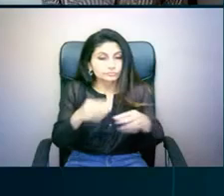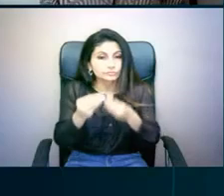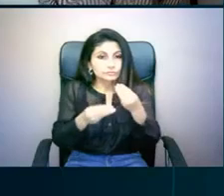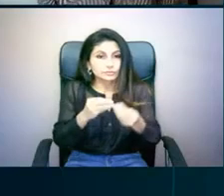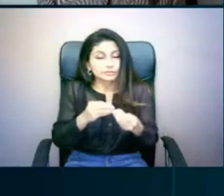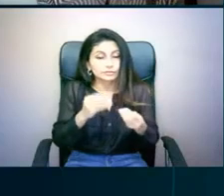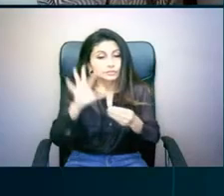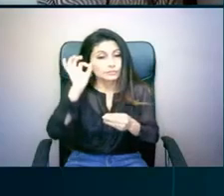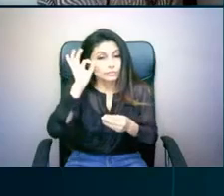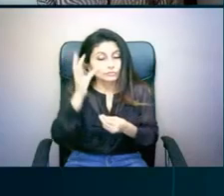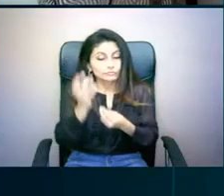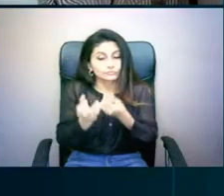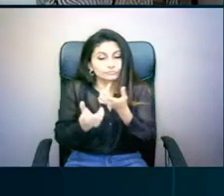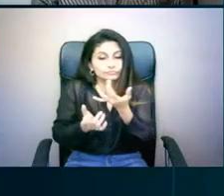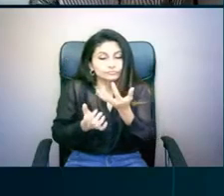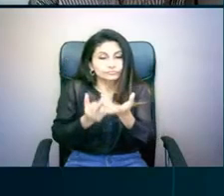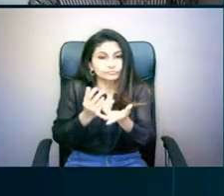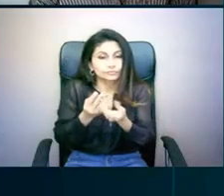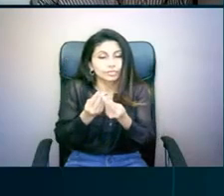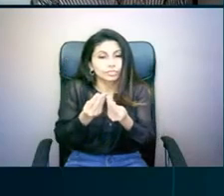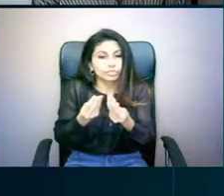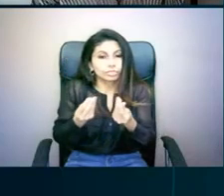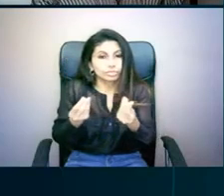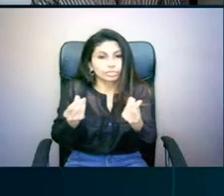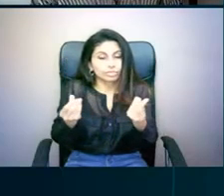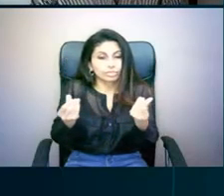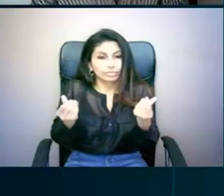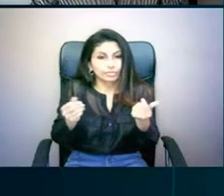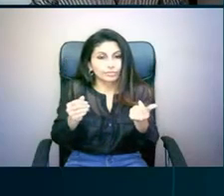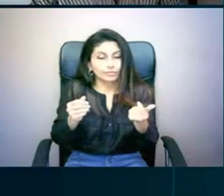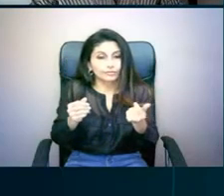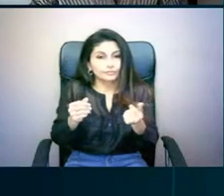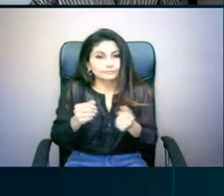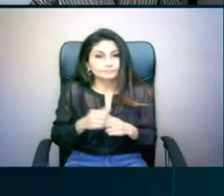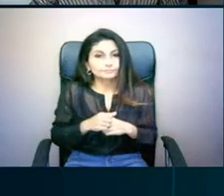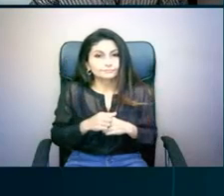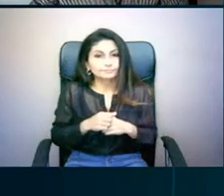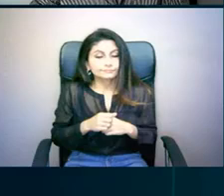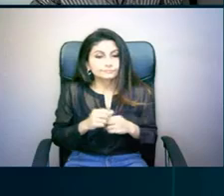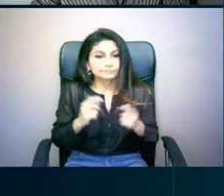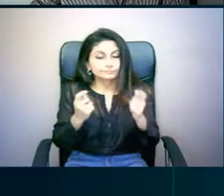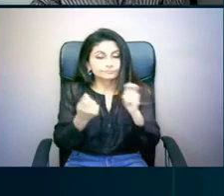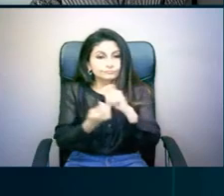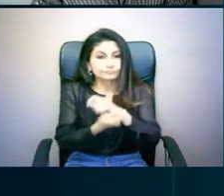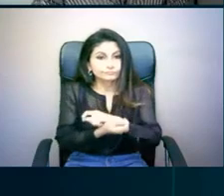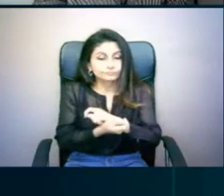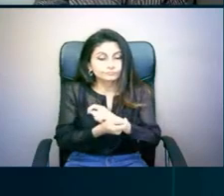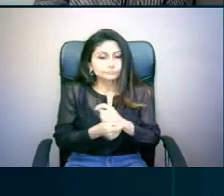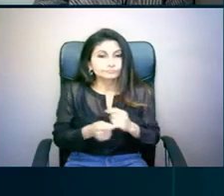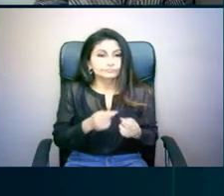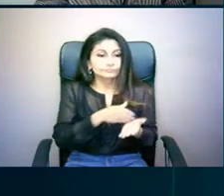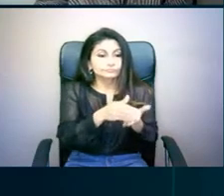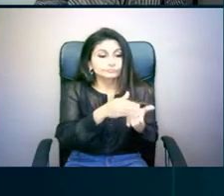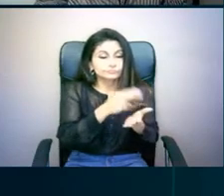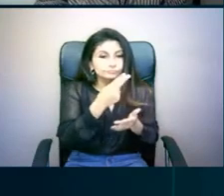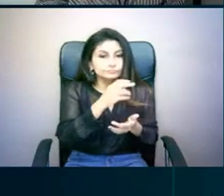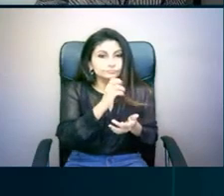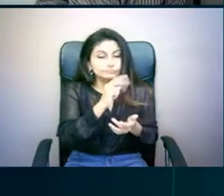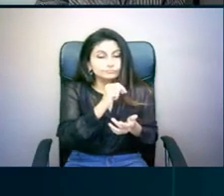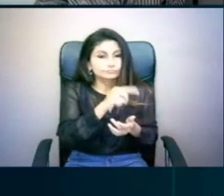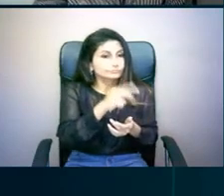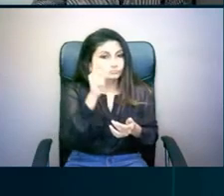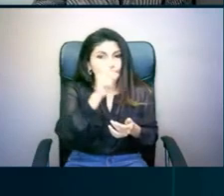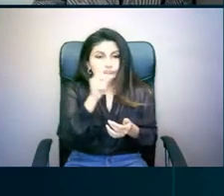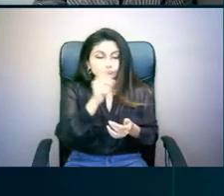degradar también el material orgánico. Entonces, esta forma pues, de remoción se descarta porque tiene un